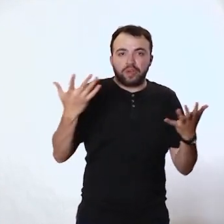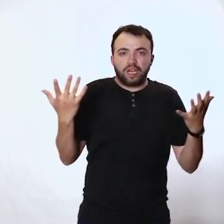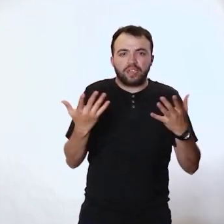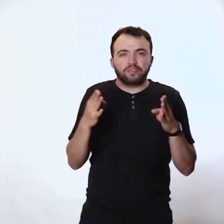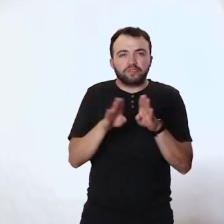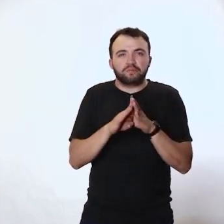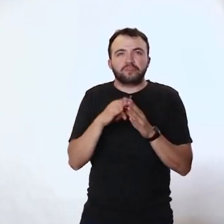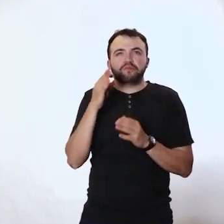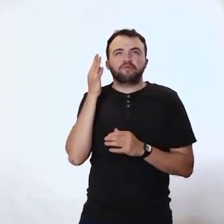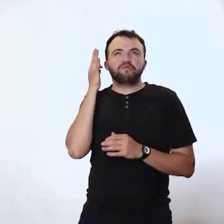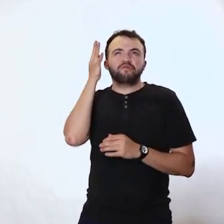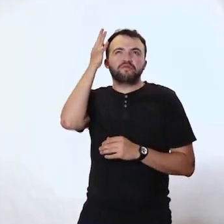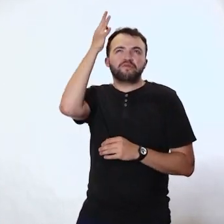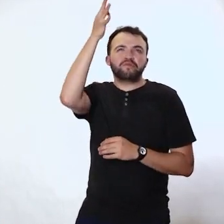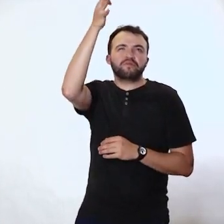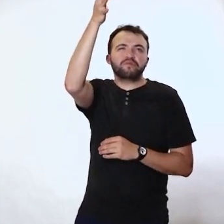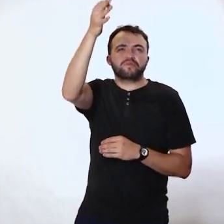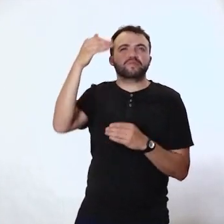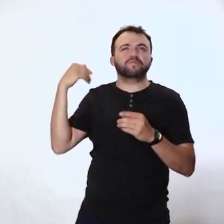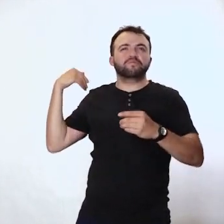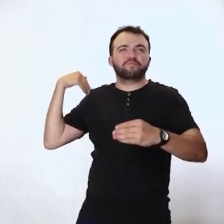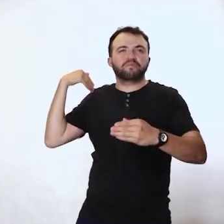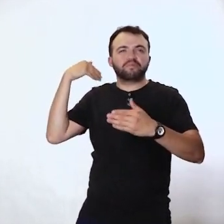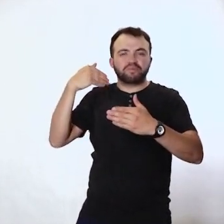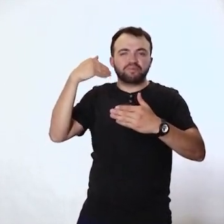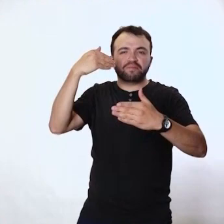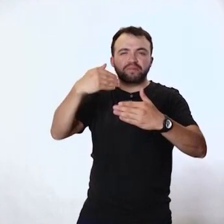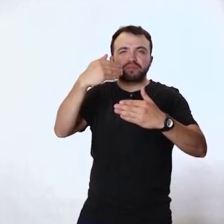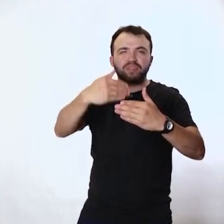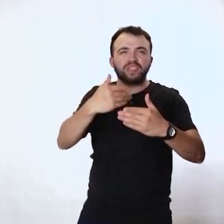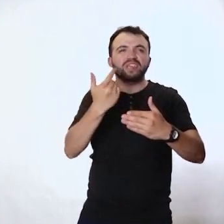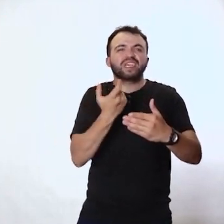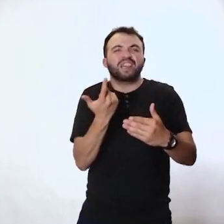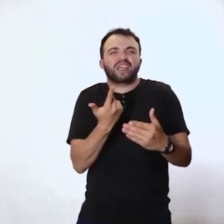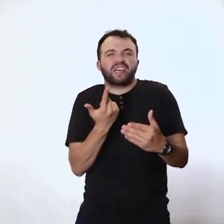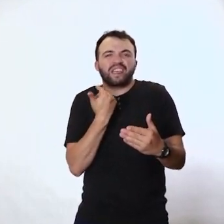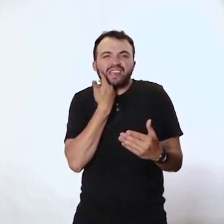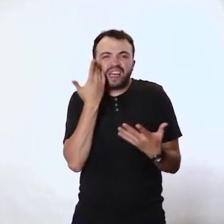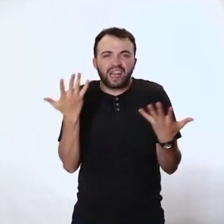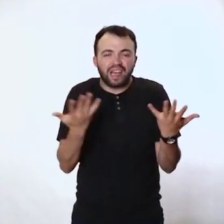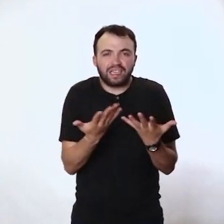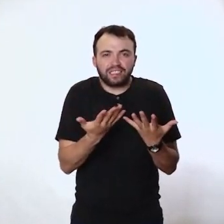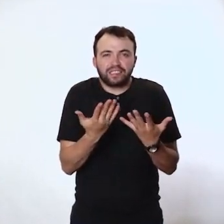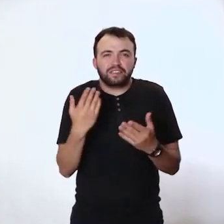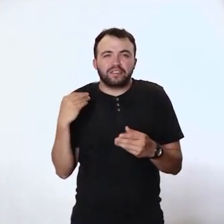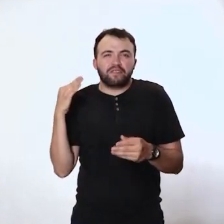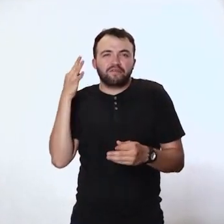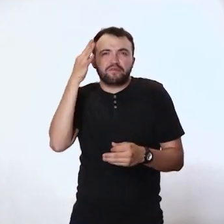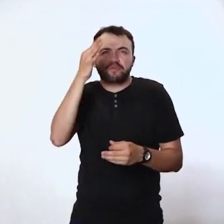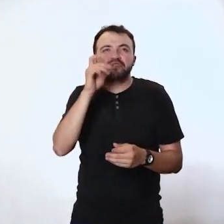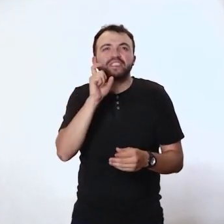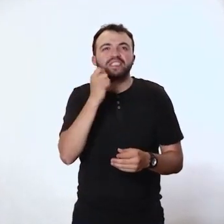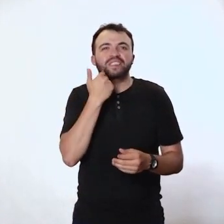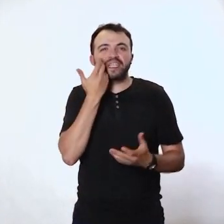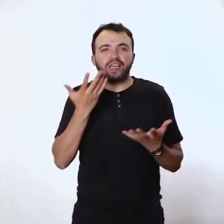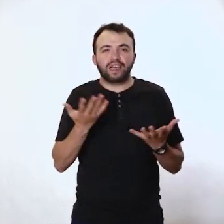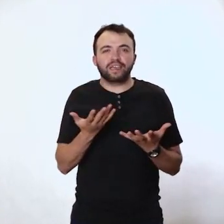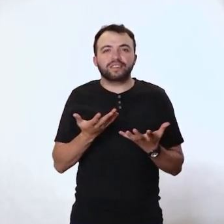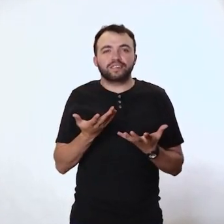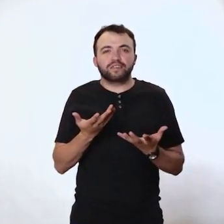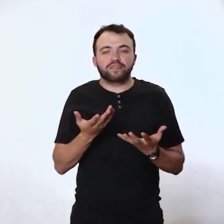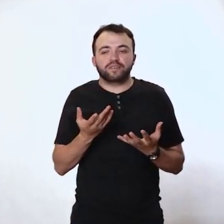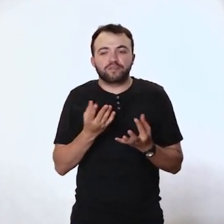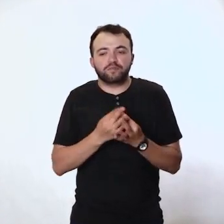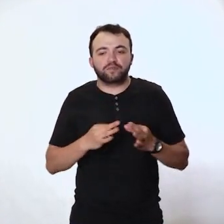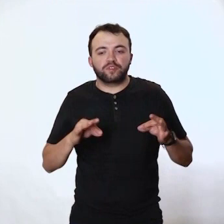hacia dónde quiere dedicar su trabajo y de esta manera desempeñarse profesionalmente. Porque las